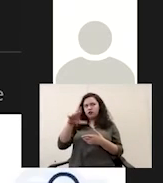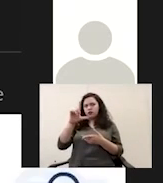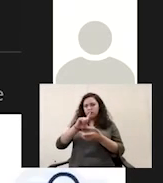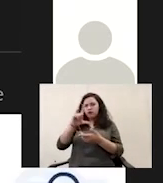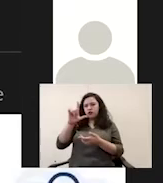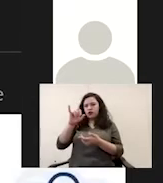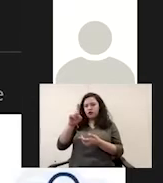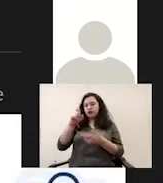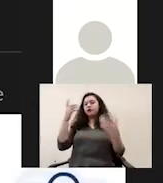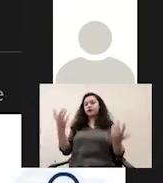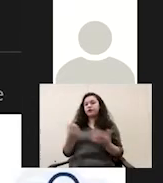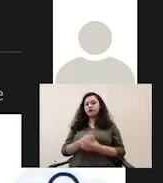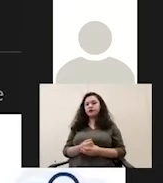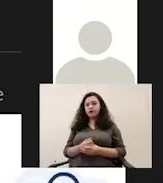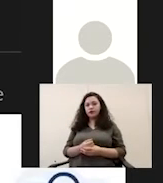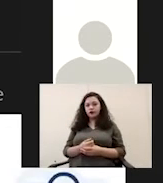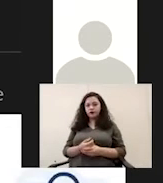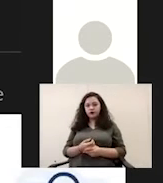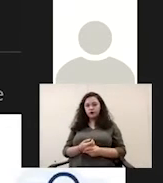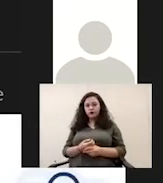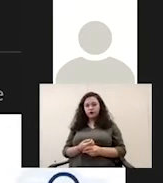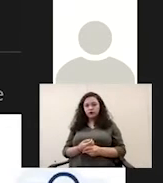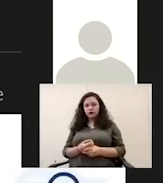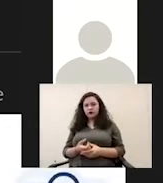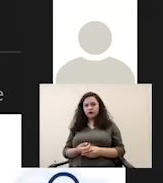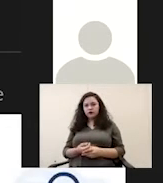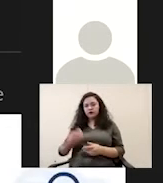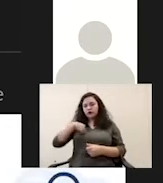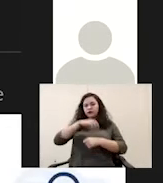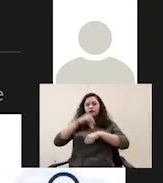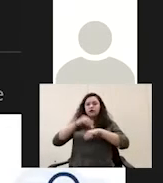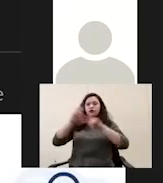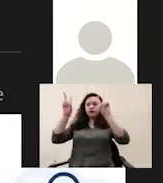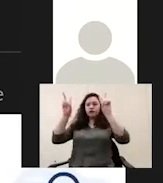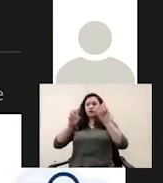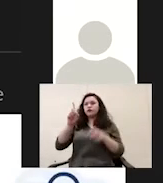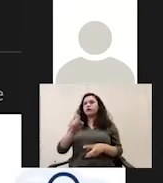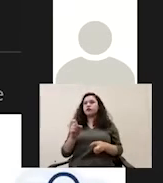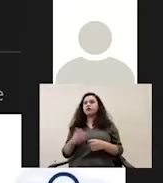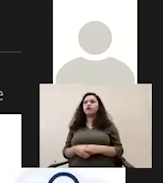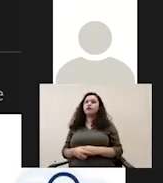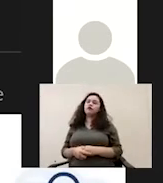Bueno, esta parte en la que nosotros tocamos el tema de agua, el agua